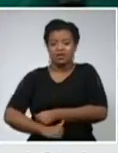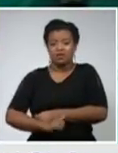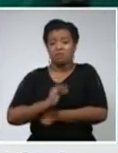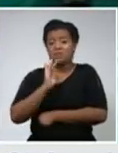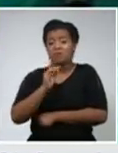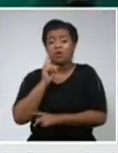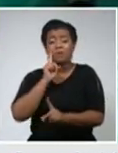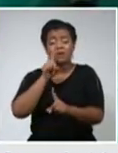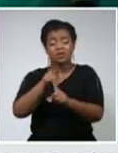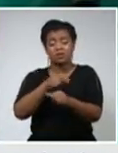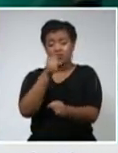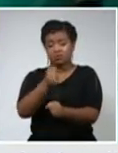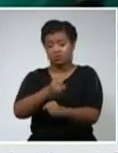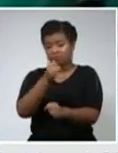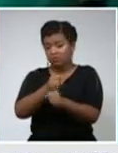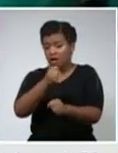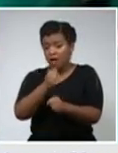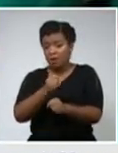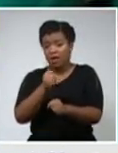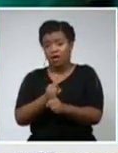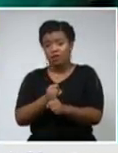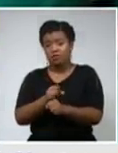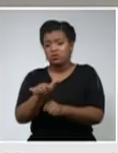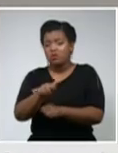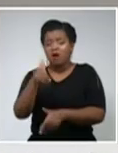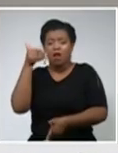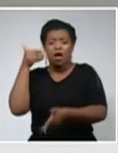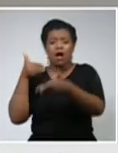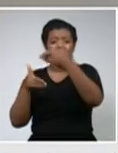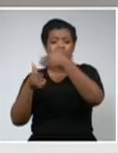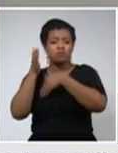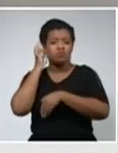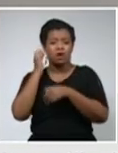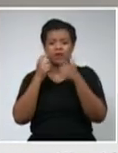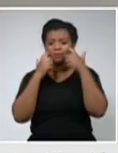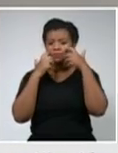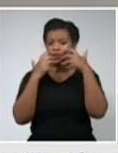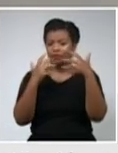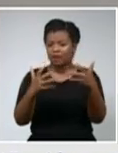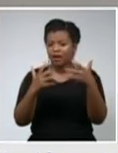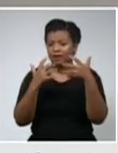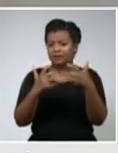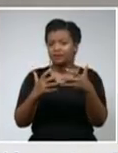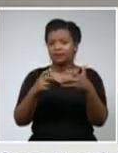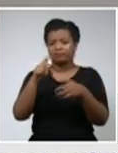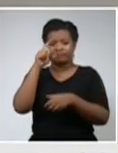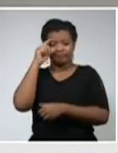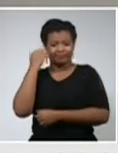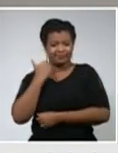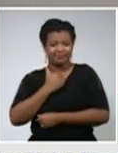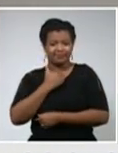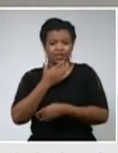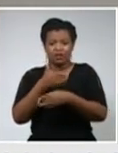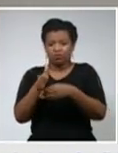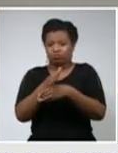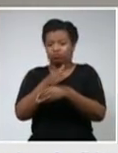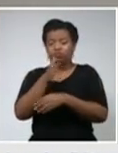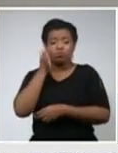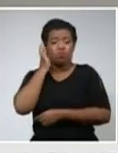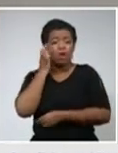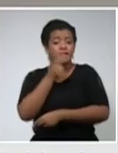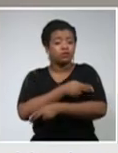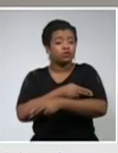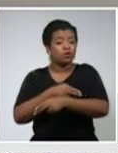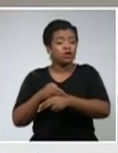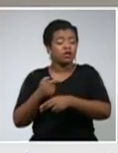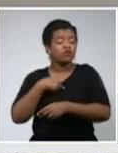labor como Mariana, esta es mi labor de Celia, esta es mi labor donde yo siento que somos